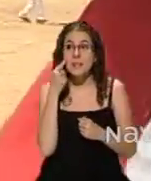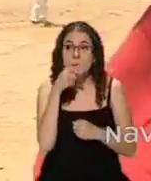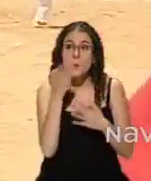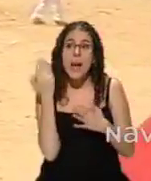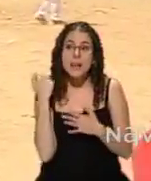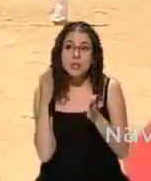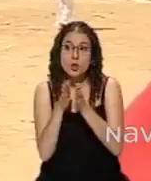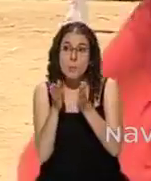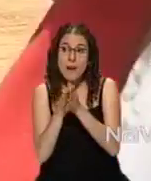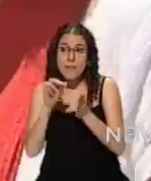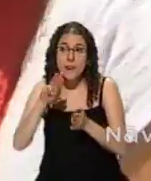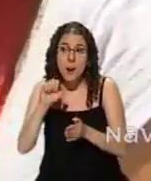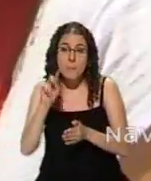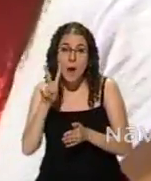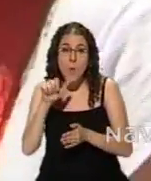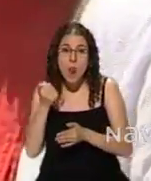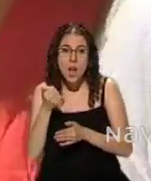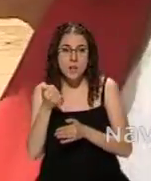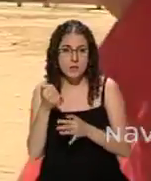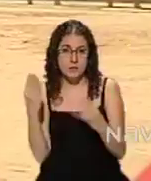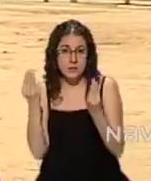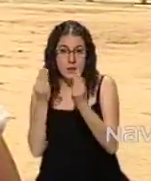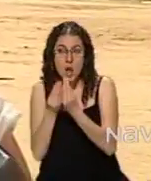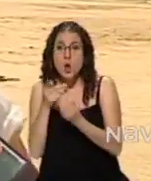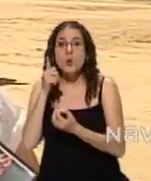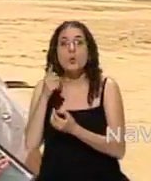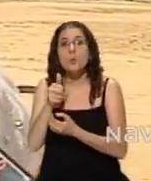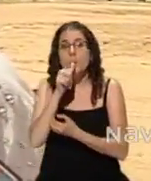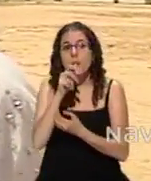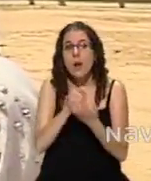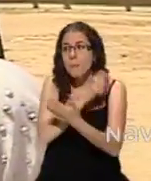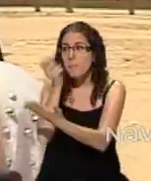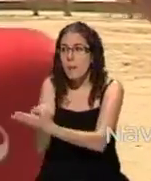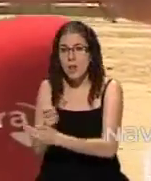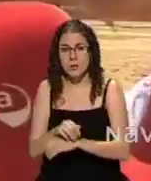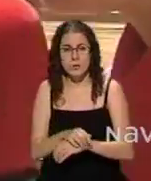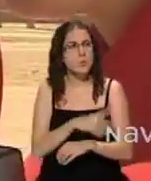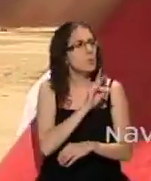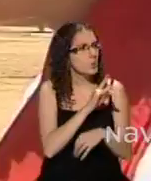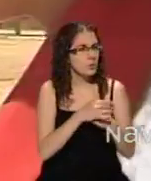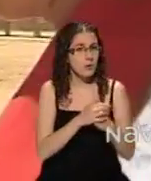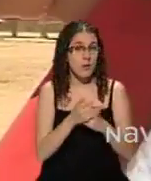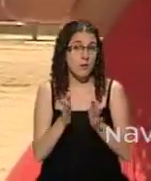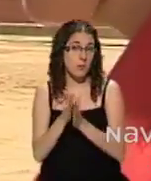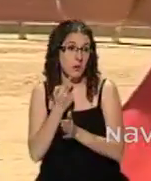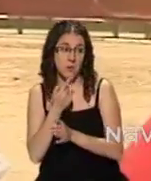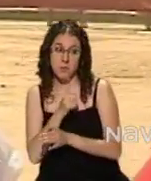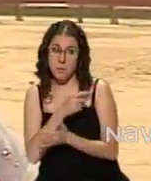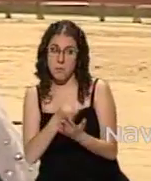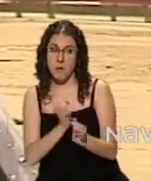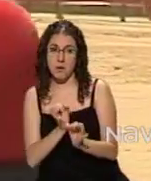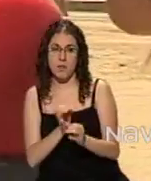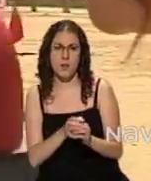invitado? Claro, pero me... Es que va por ahí diciendo que no, ¿eh? Que no, vaya para mí. ¿Y del vermú? ¿Ya tienes hambre ahora? Dile que